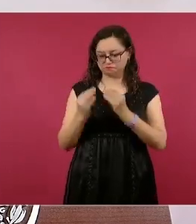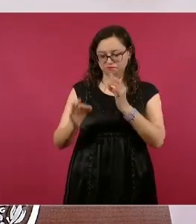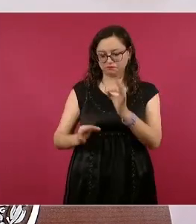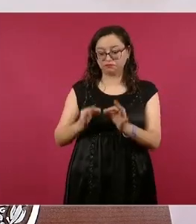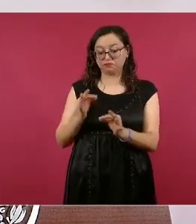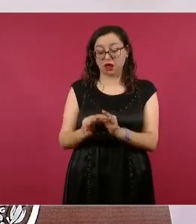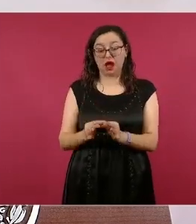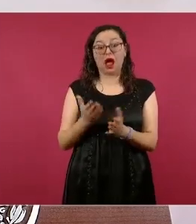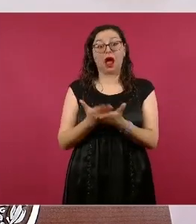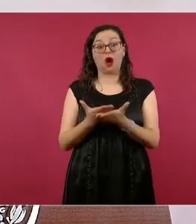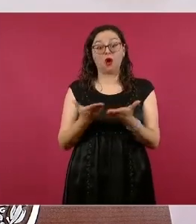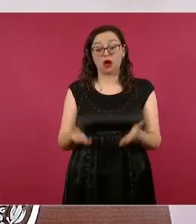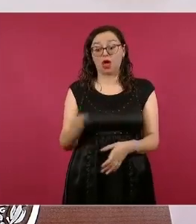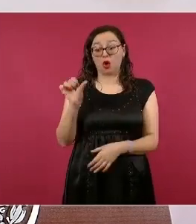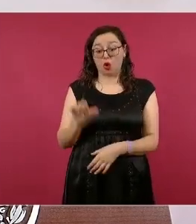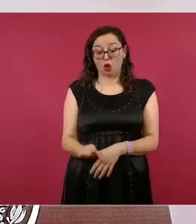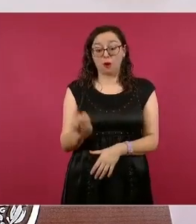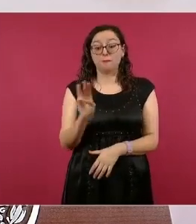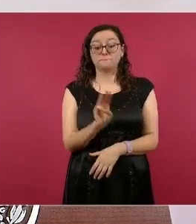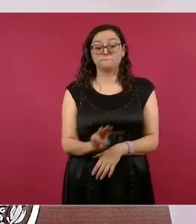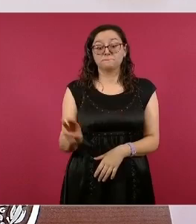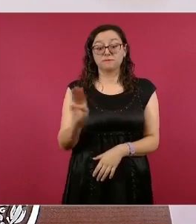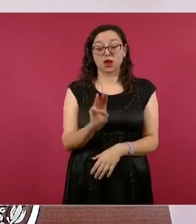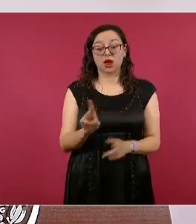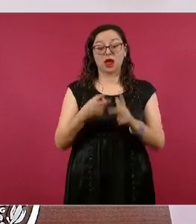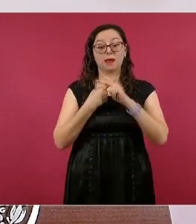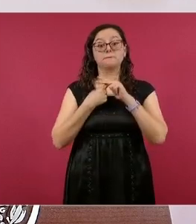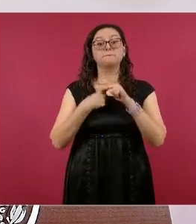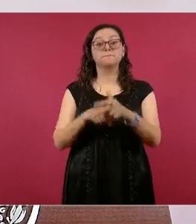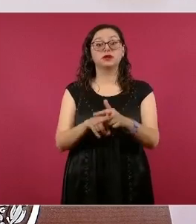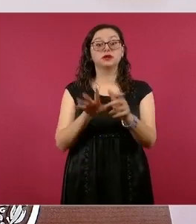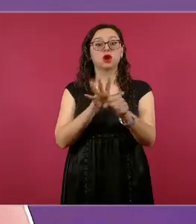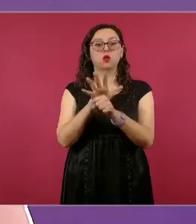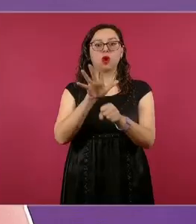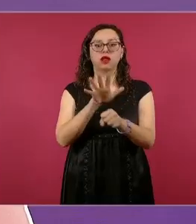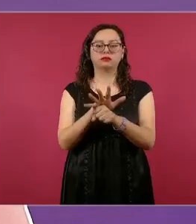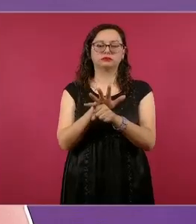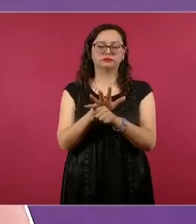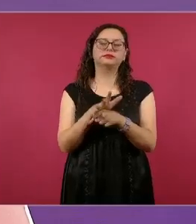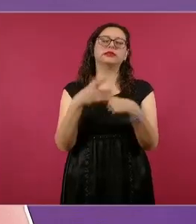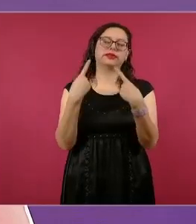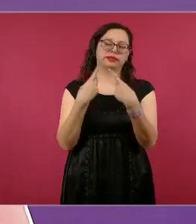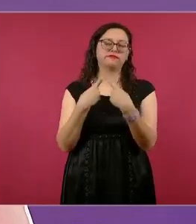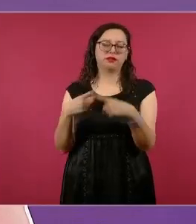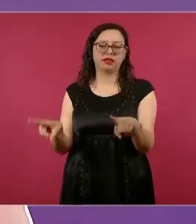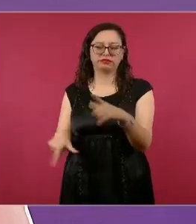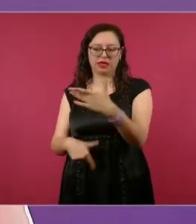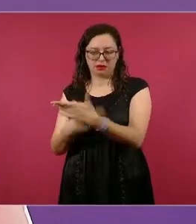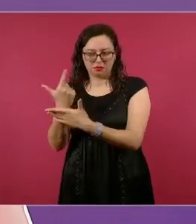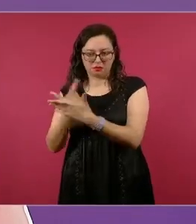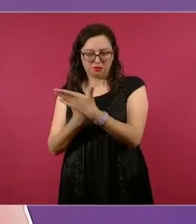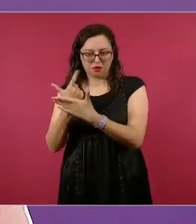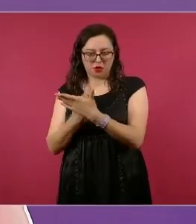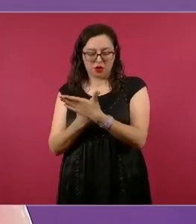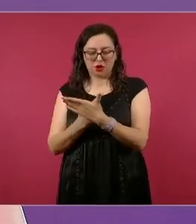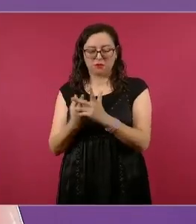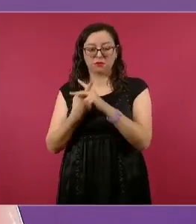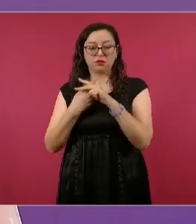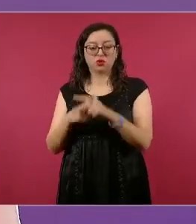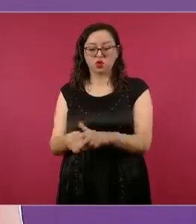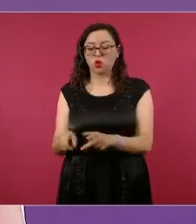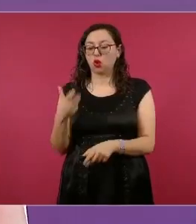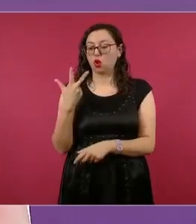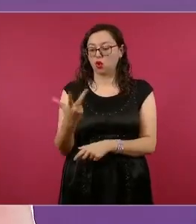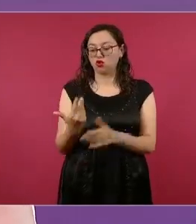El conteo ya en las juntas distritales, eso será a partir de hoy a las 8 de la mañana y